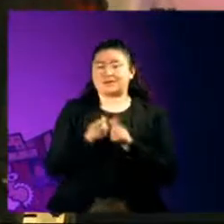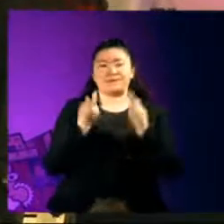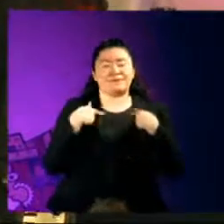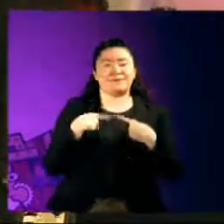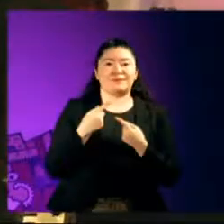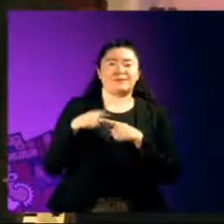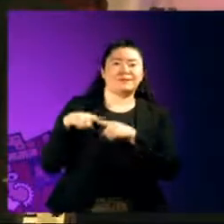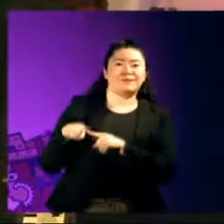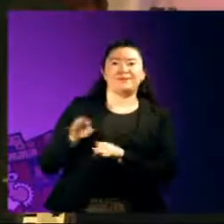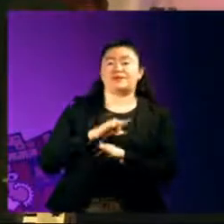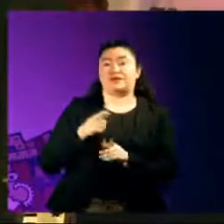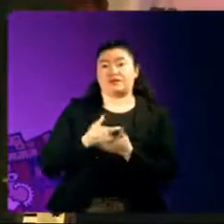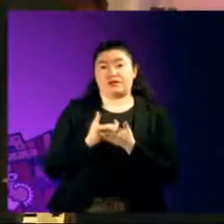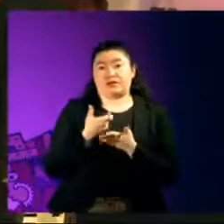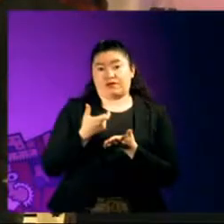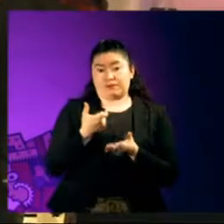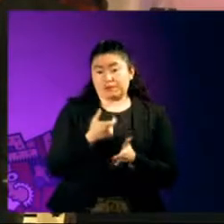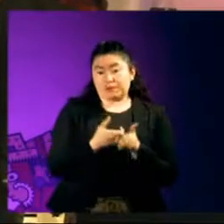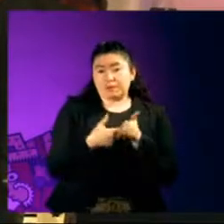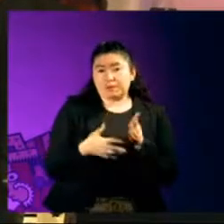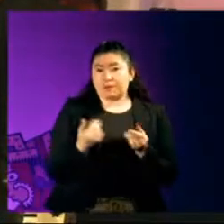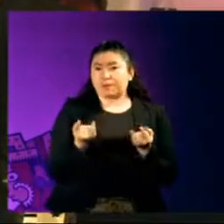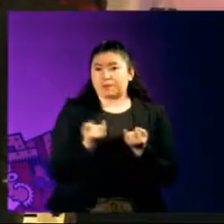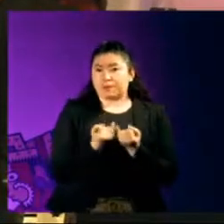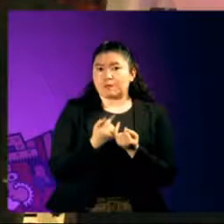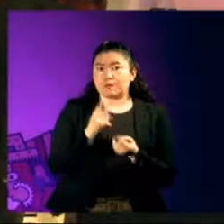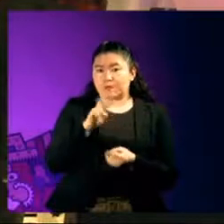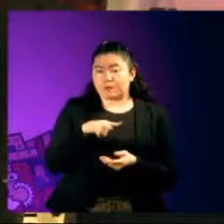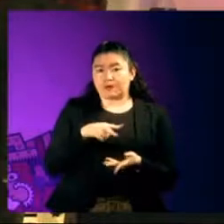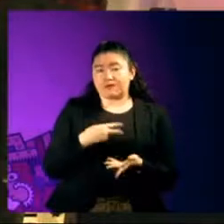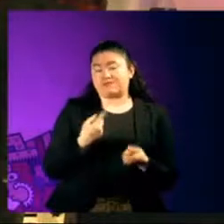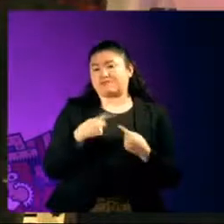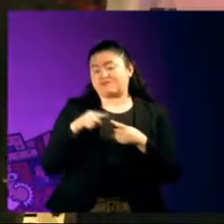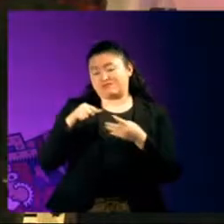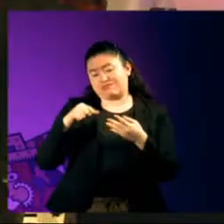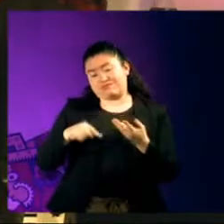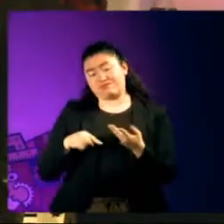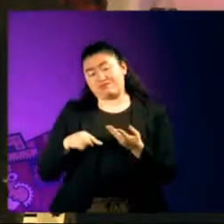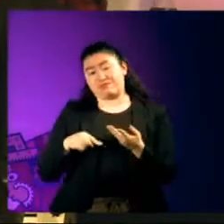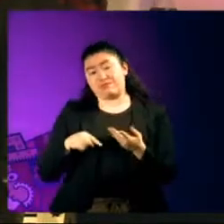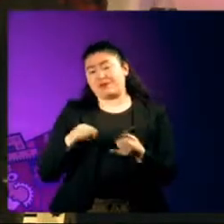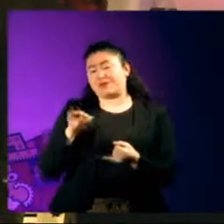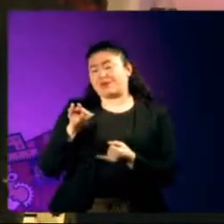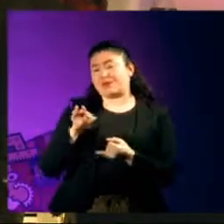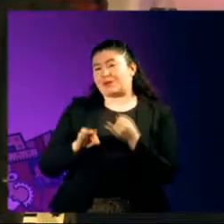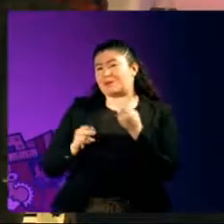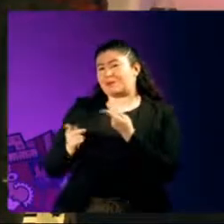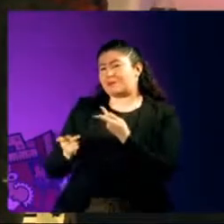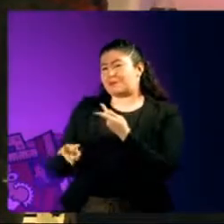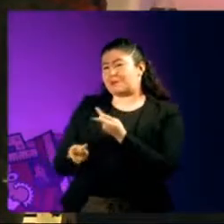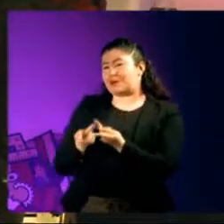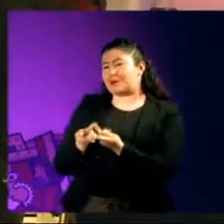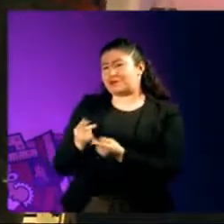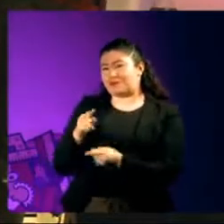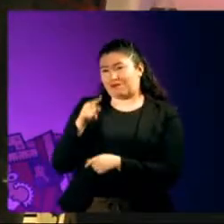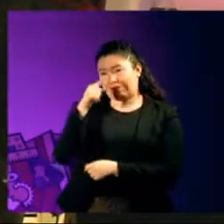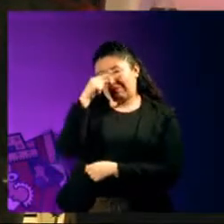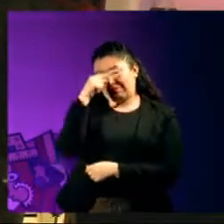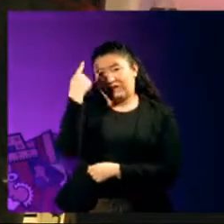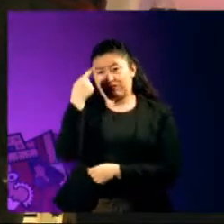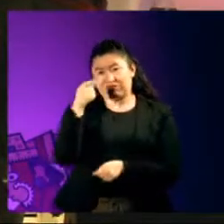porque el precio es muchísimo menor y etcétera etcétera y ya no más por último una pregunta sencillita estás